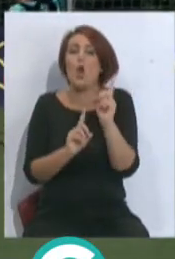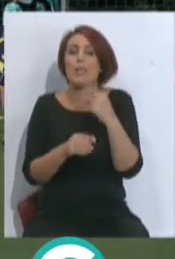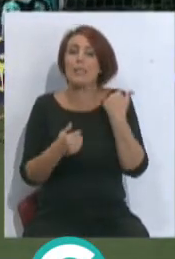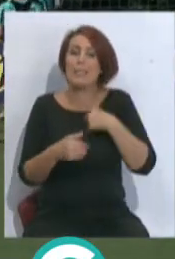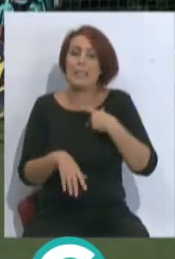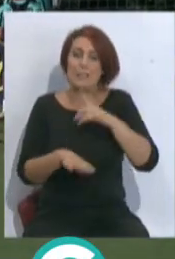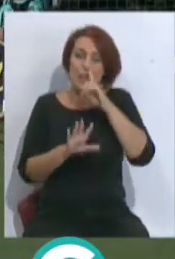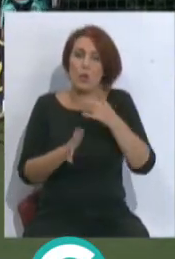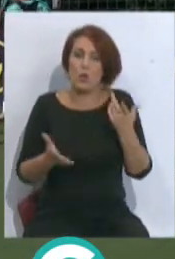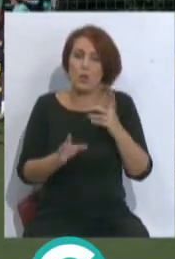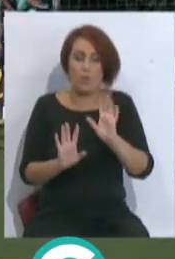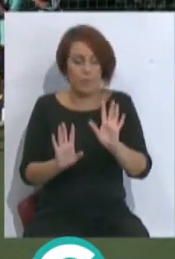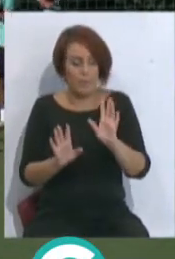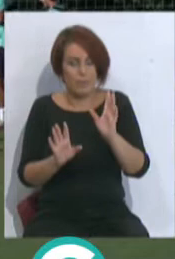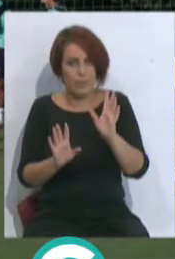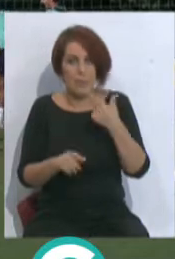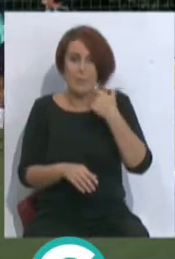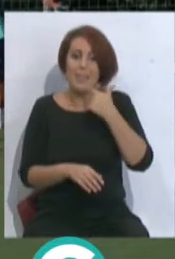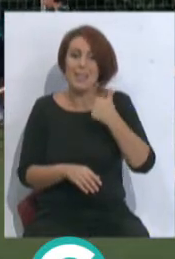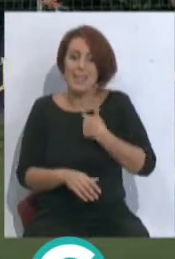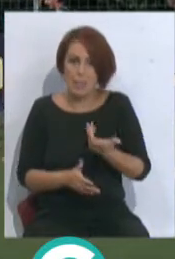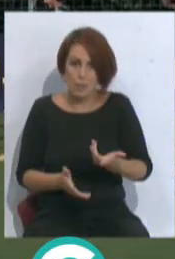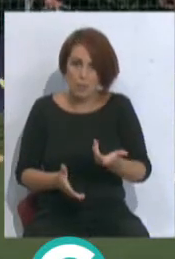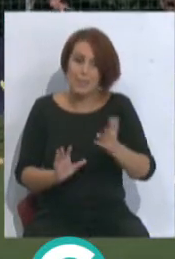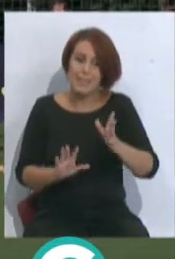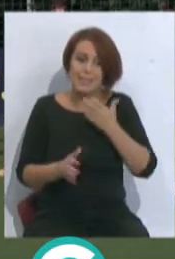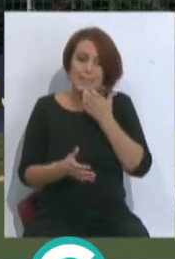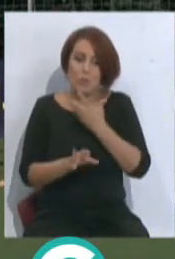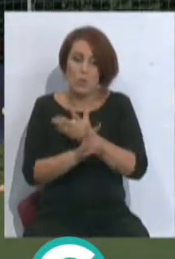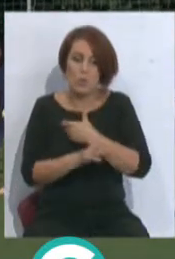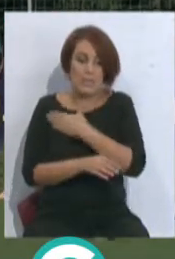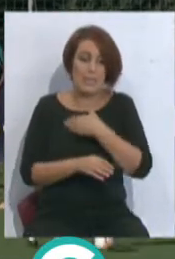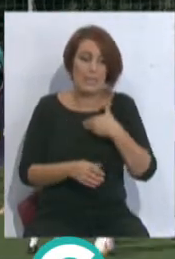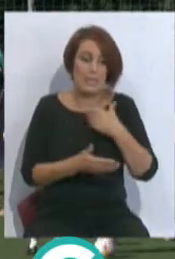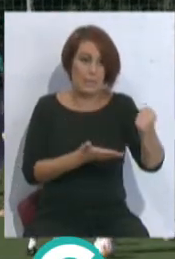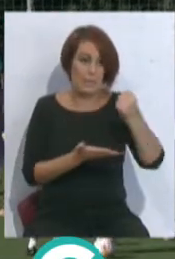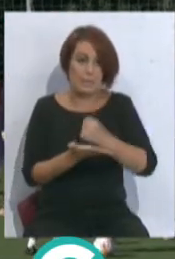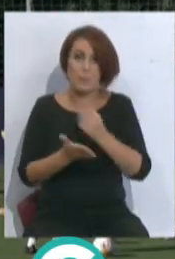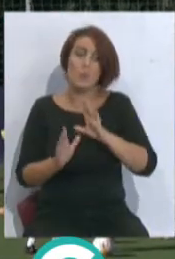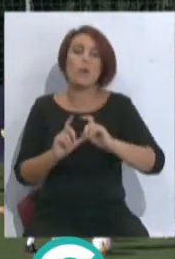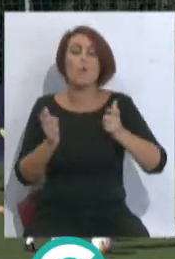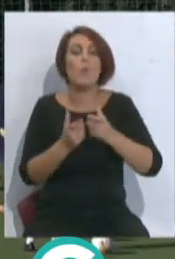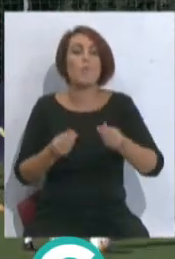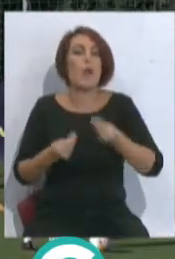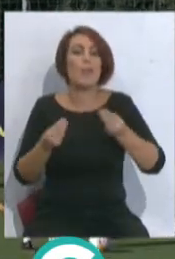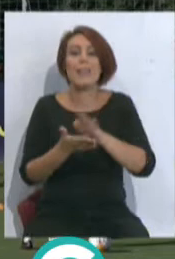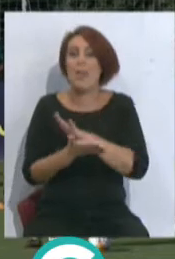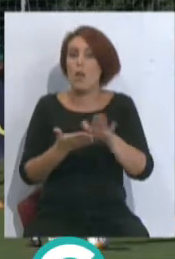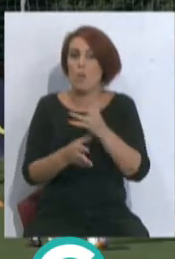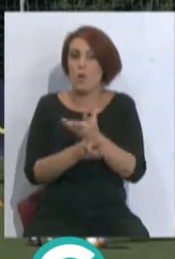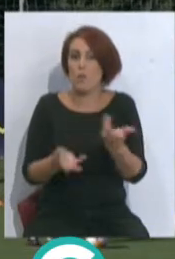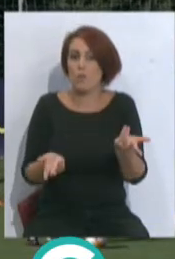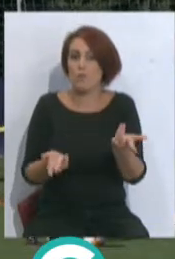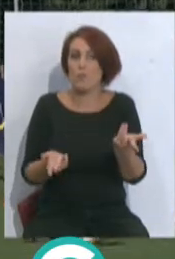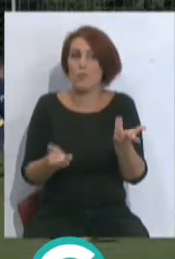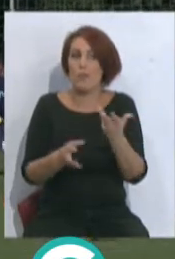seis años. la pivota que se muerde la cola, ¿no? Picha, vamos a si tú me estás diciendo, pero si tú le traes a los jugadores que quises, mira, es que no mejoras la plantilla en un jugador, ¿cómo voy a cambiar de